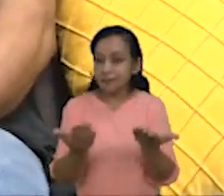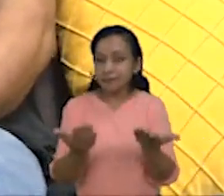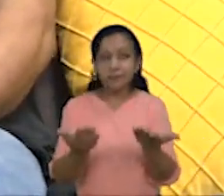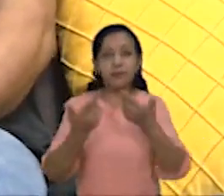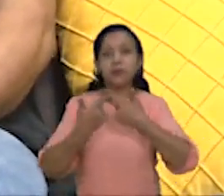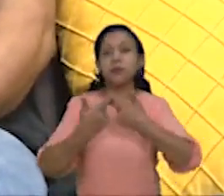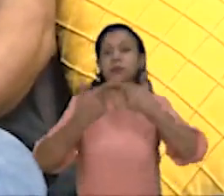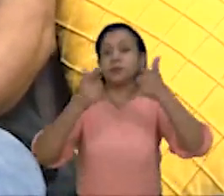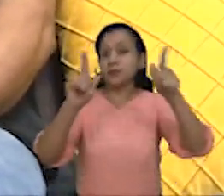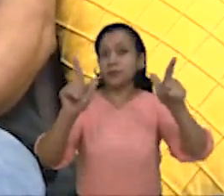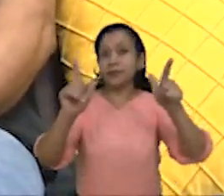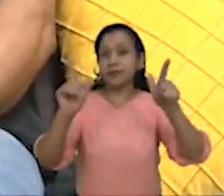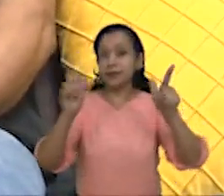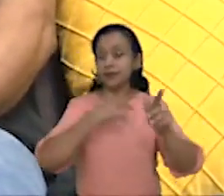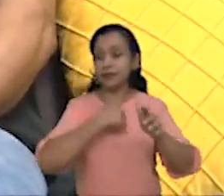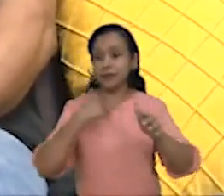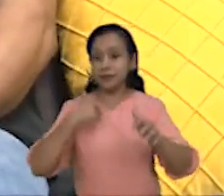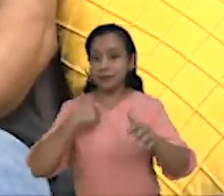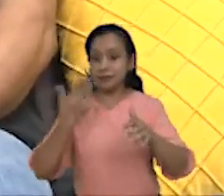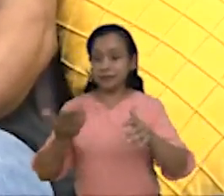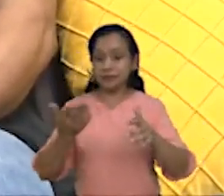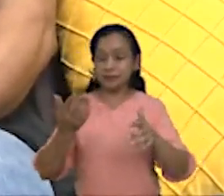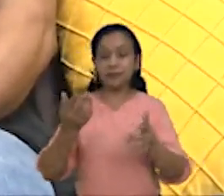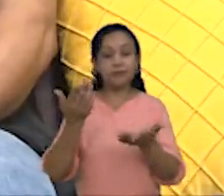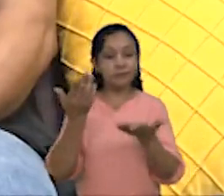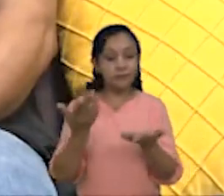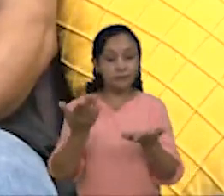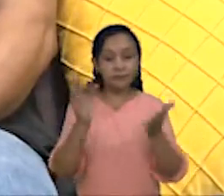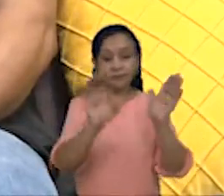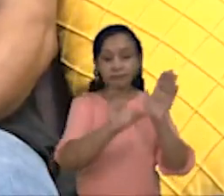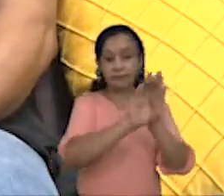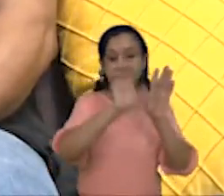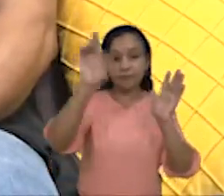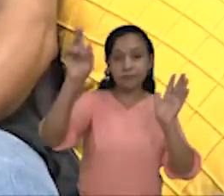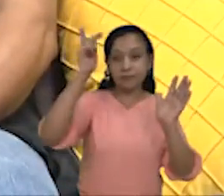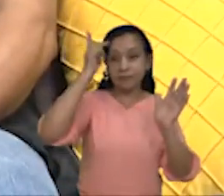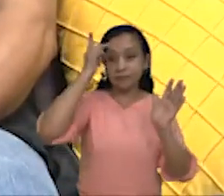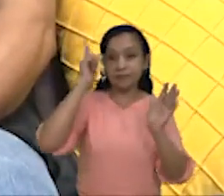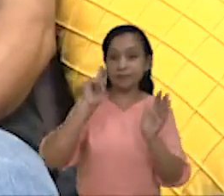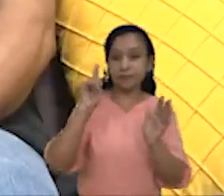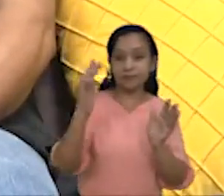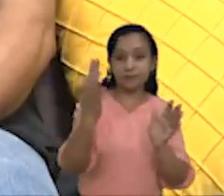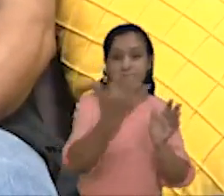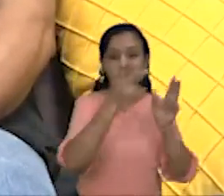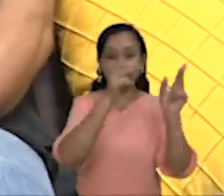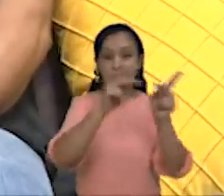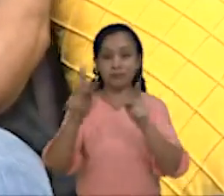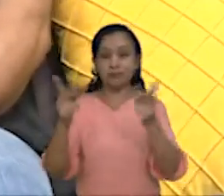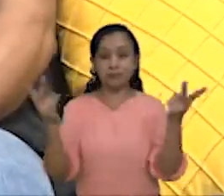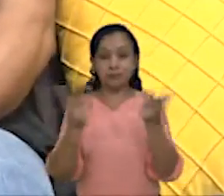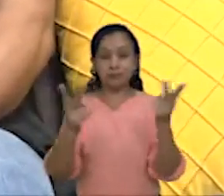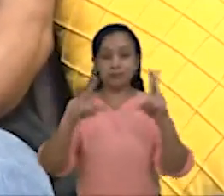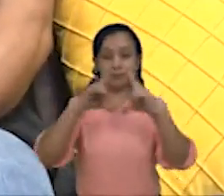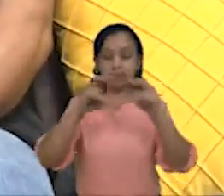la libertad de expresión está en nuestra Carta Magna, pero además de eso, todas las nicaragüenses y todos los nicaragüenses la